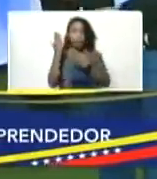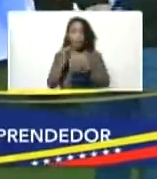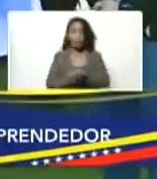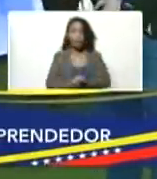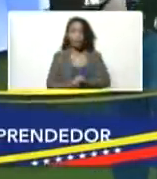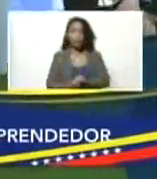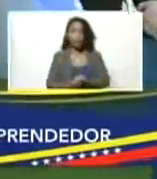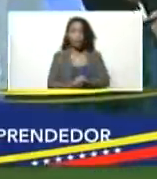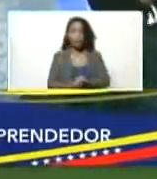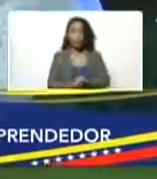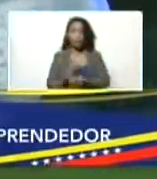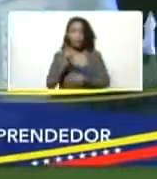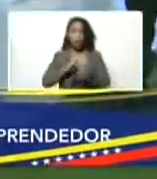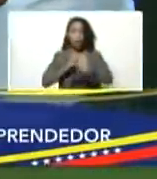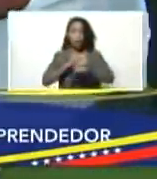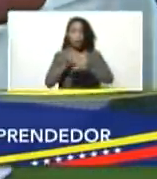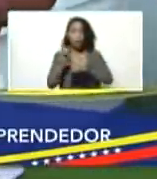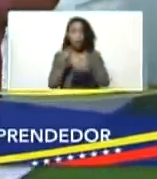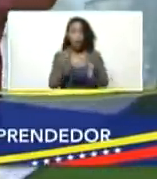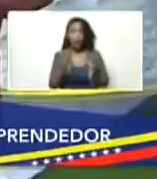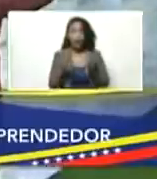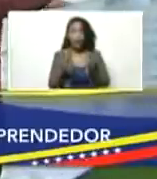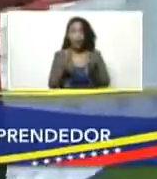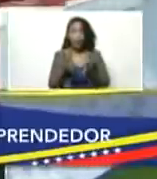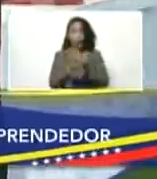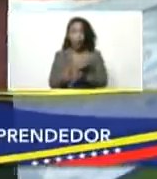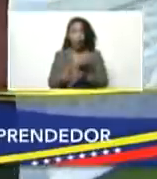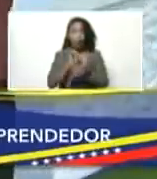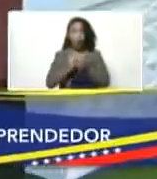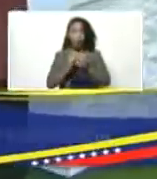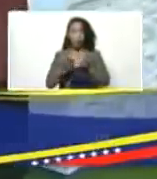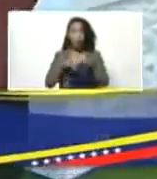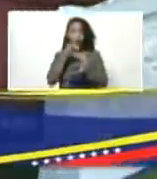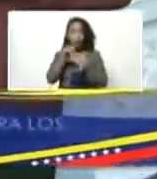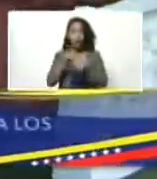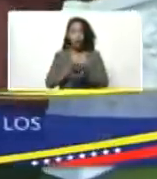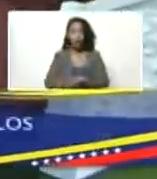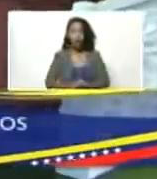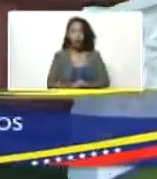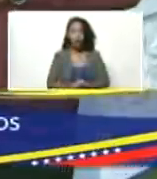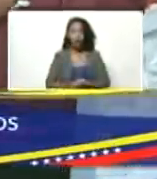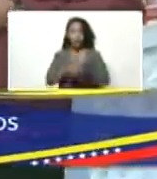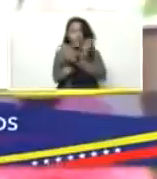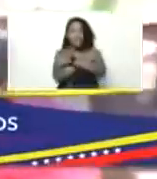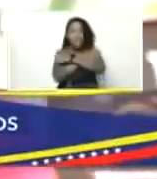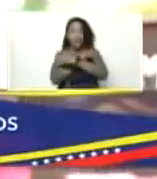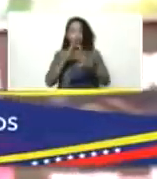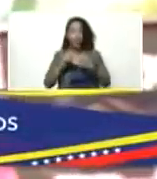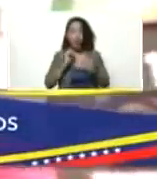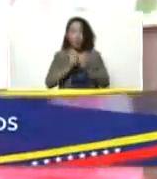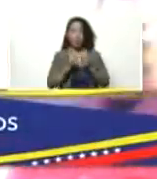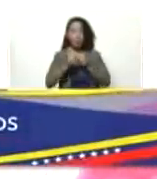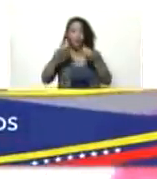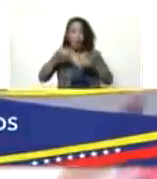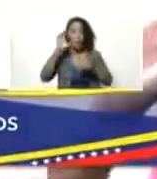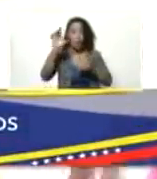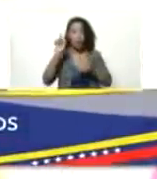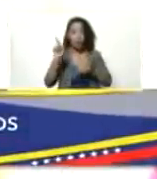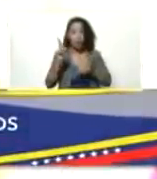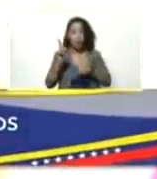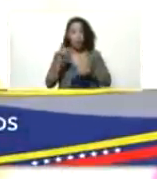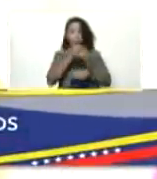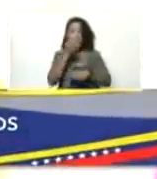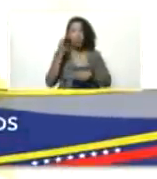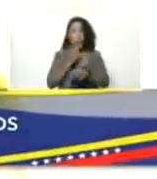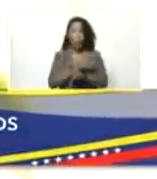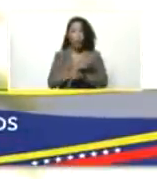Rodríguez, vas ganando los Juegos Deportivos Nacionales. ¿Ah? Felicitar a todos los atletas del país por esos excelentes Van Juegos bien y a usted,